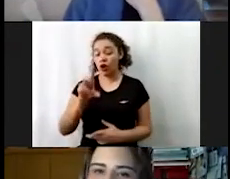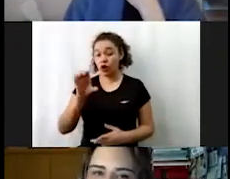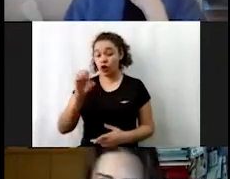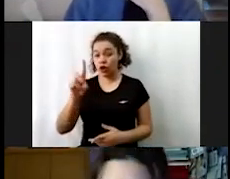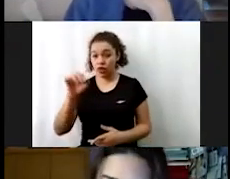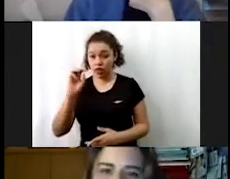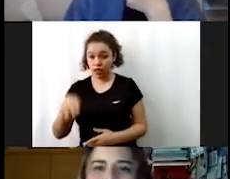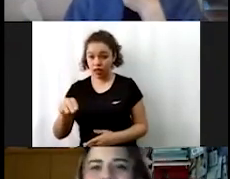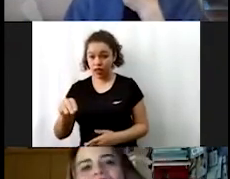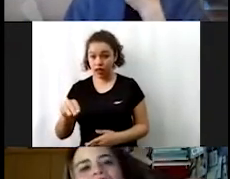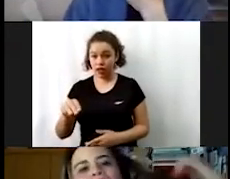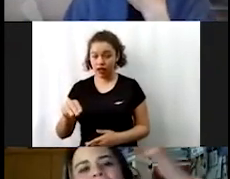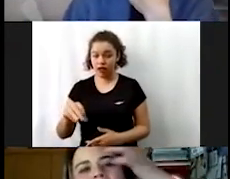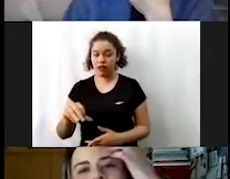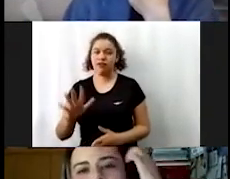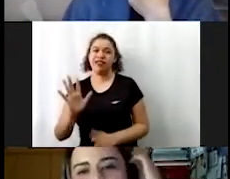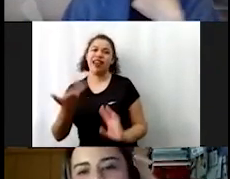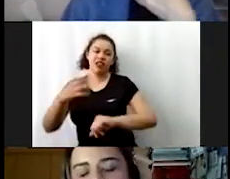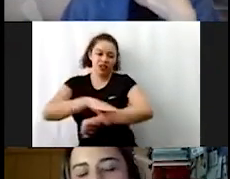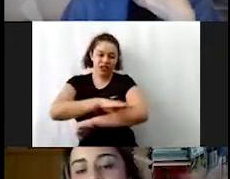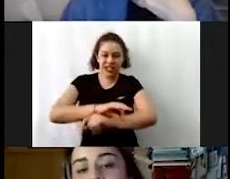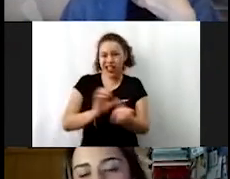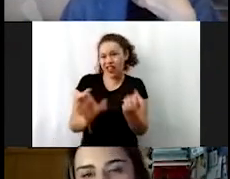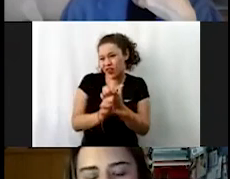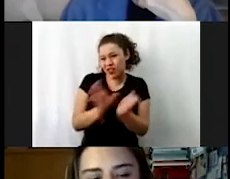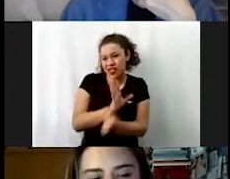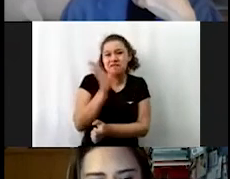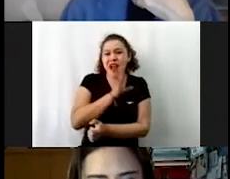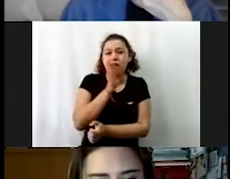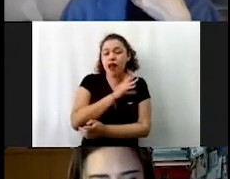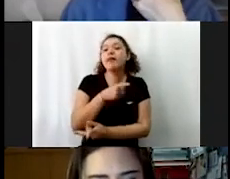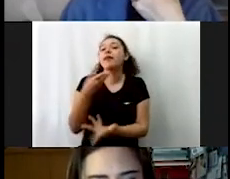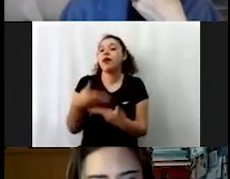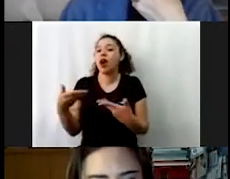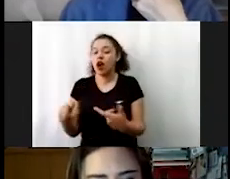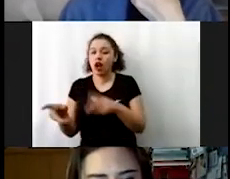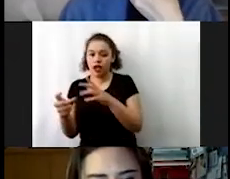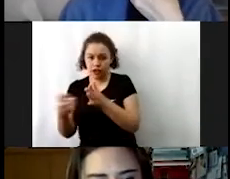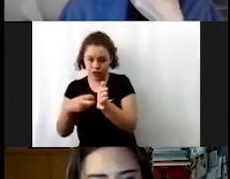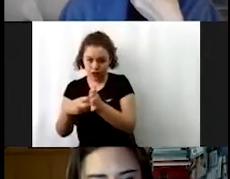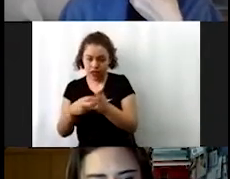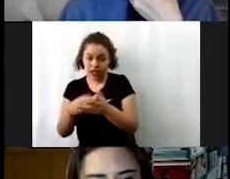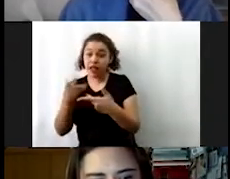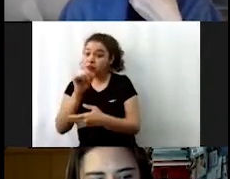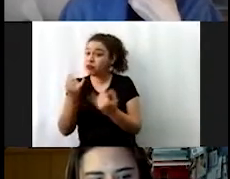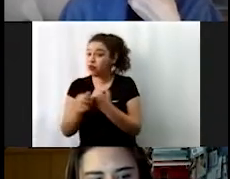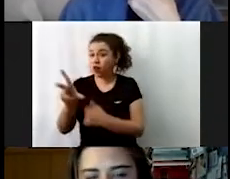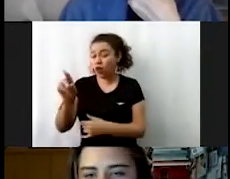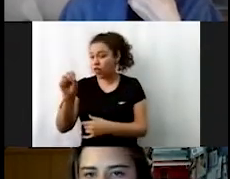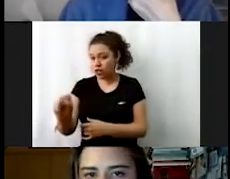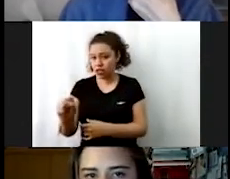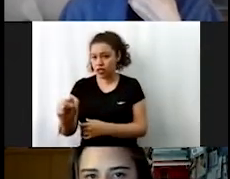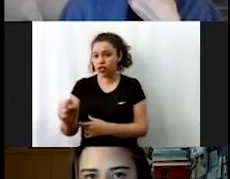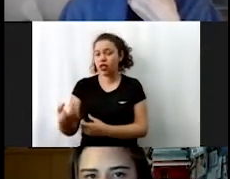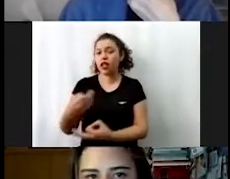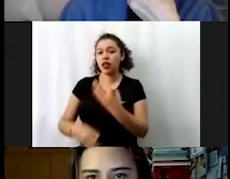poco defectuosos y muchas cosas se tuvieron que mejorar y lo mismo va a pasar con esto. Entonces, tratemos de integrar esta